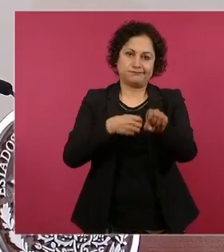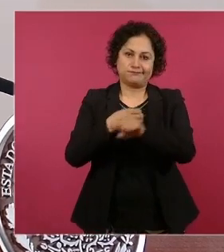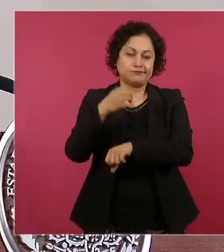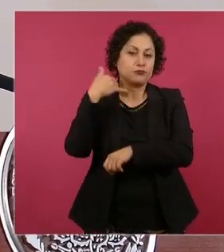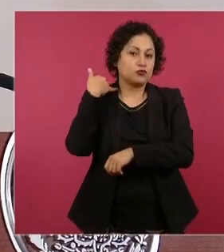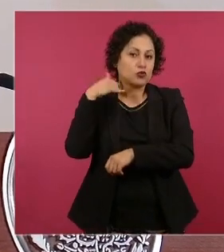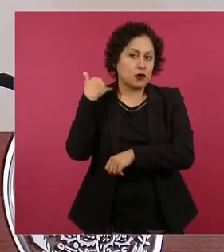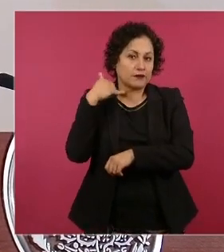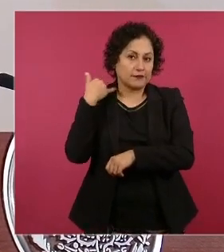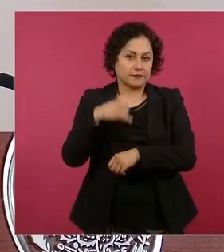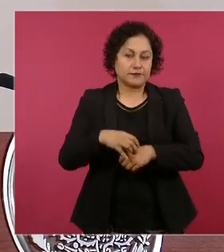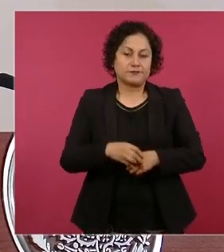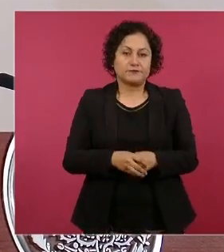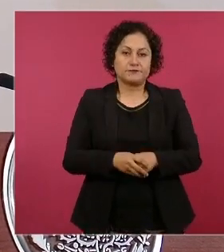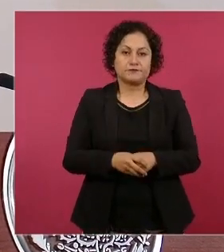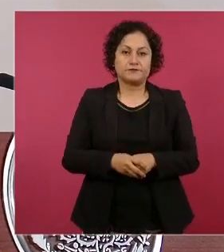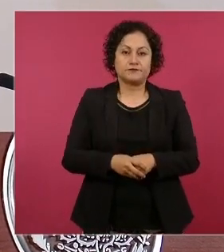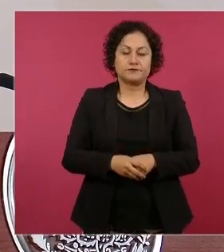y